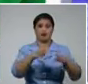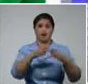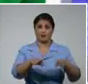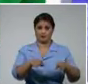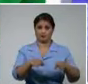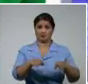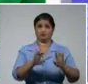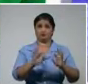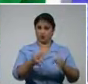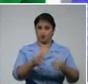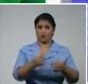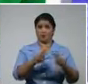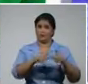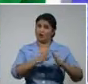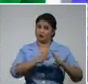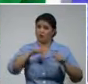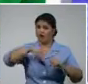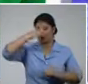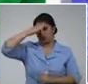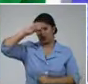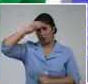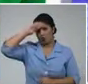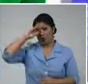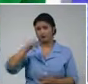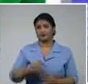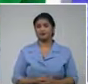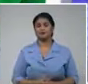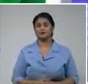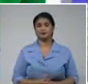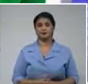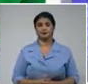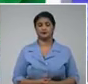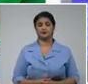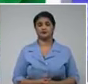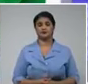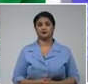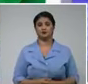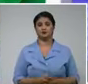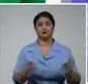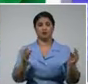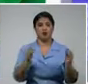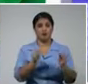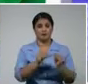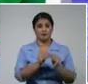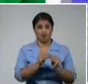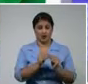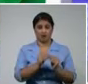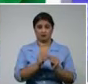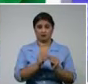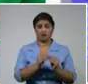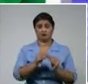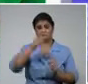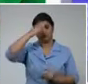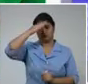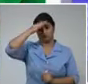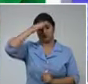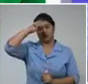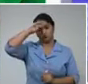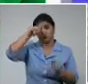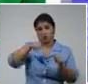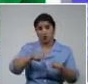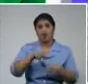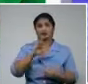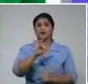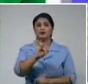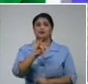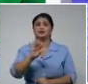de Polonia. Autóctonos 764, cifra inferior, como